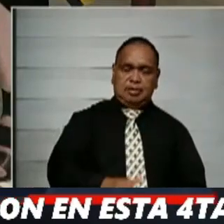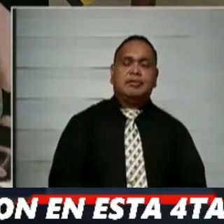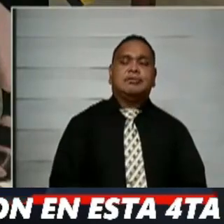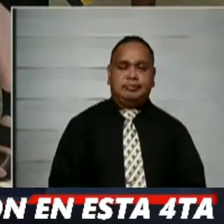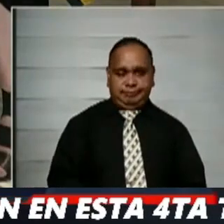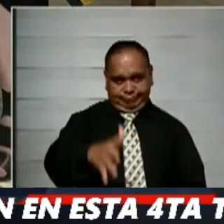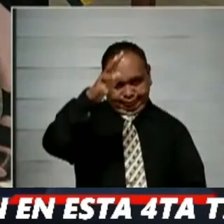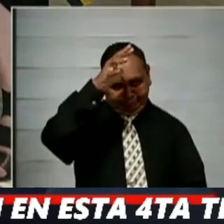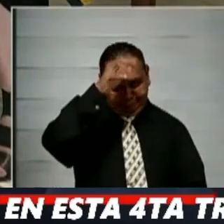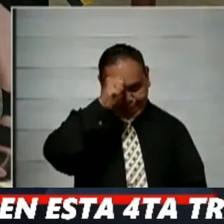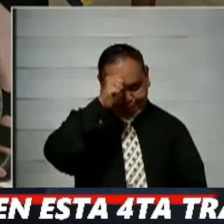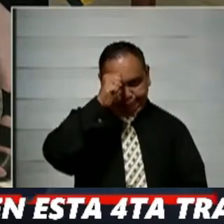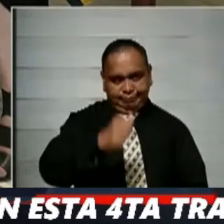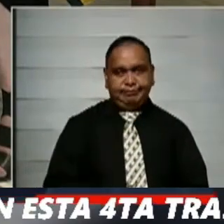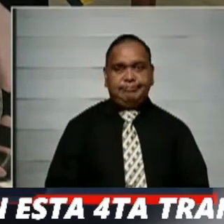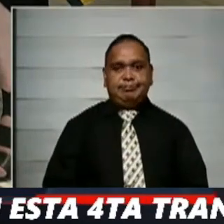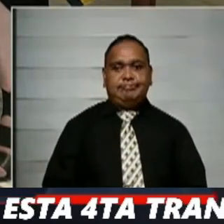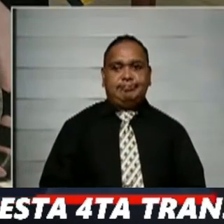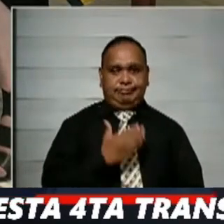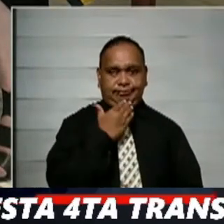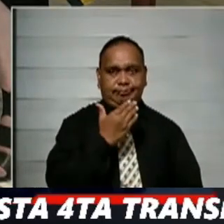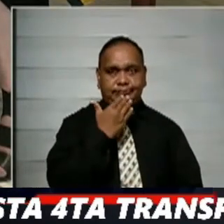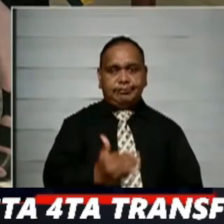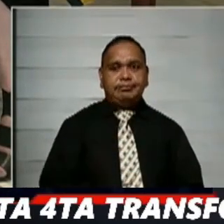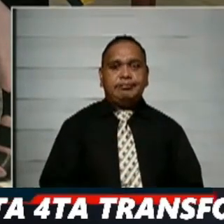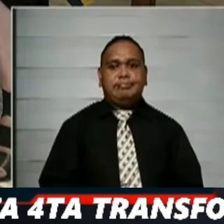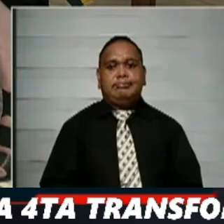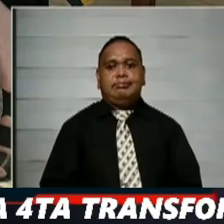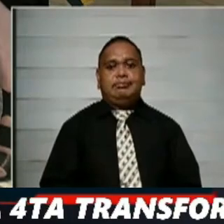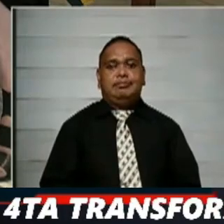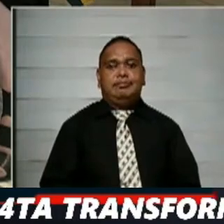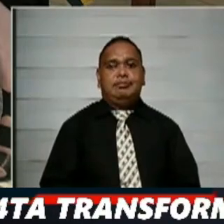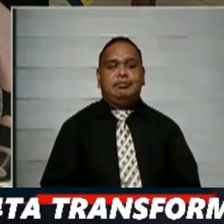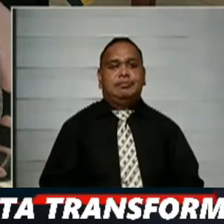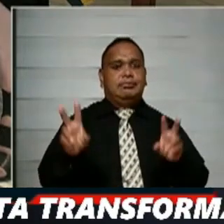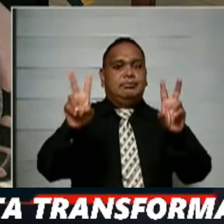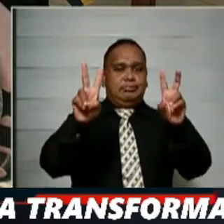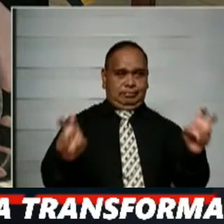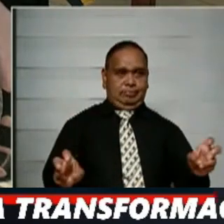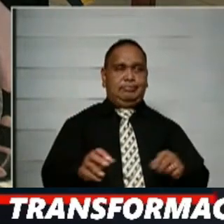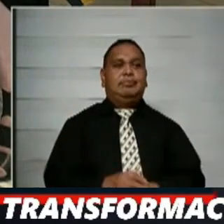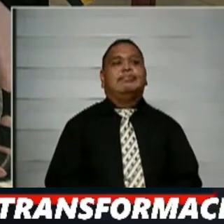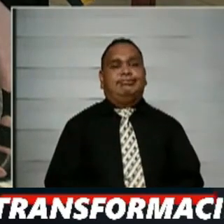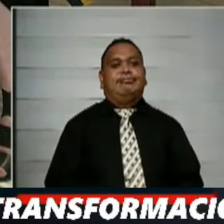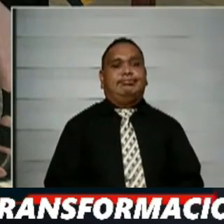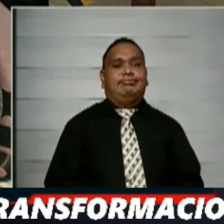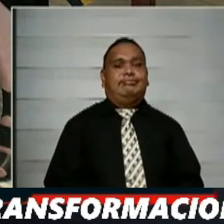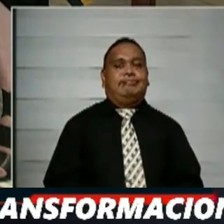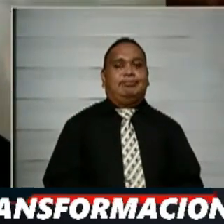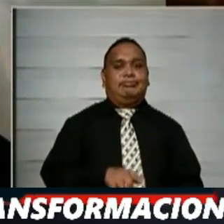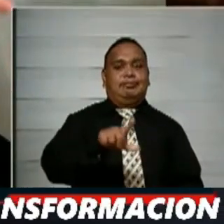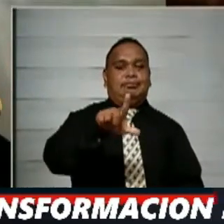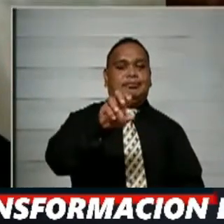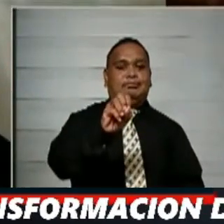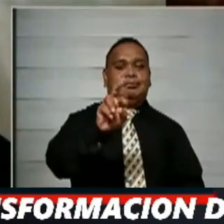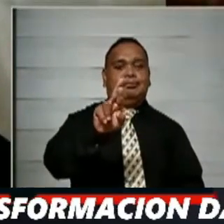acuerdo, gobernadora. Muy bien, pues y tenemos hoy tema, porque a Loré de Mola, que por cierto no siempre coincido, más